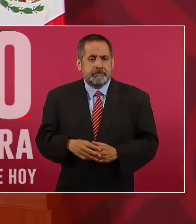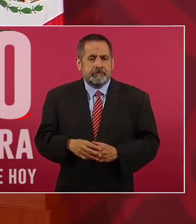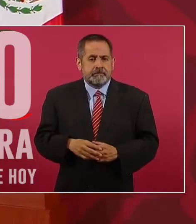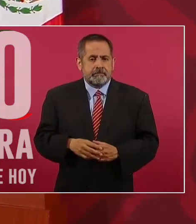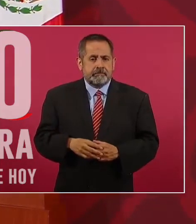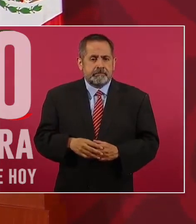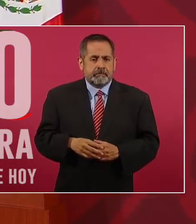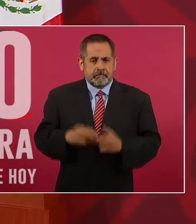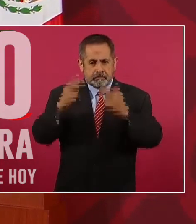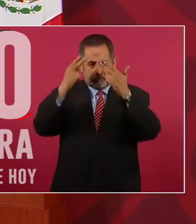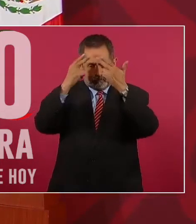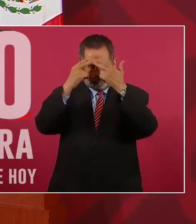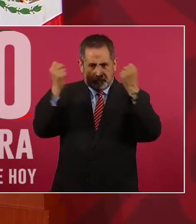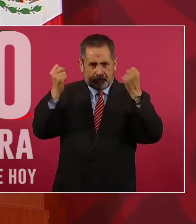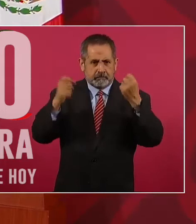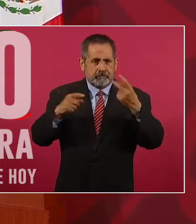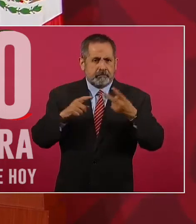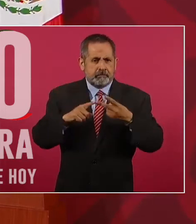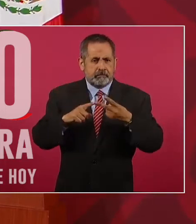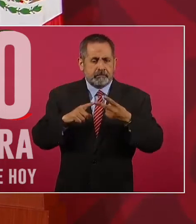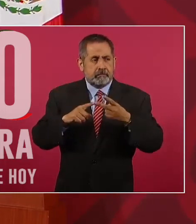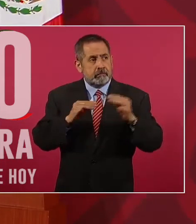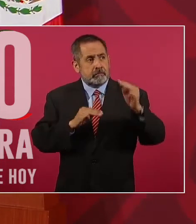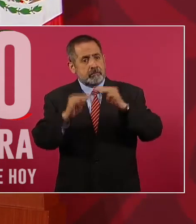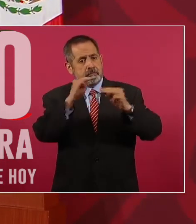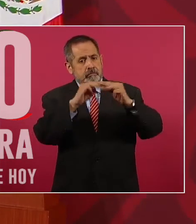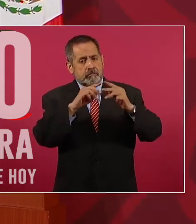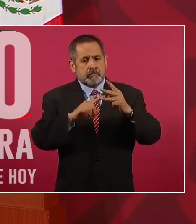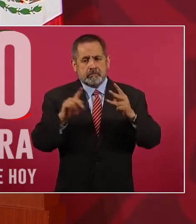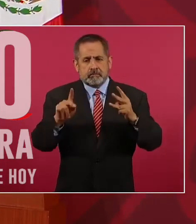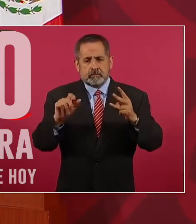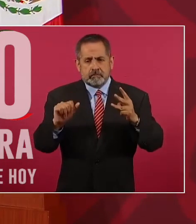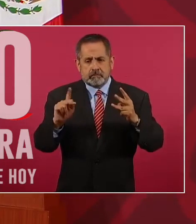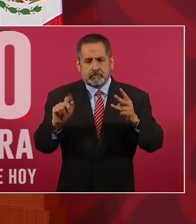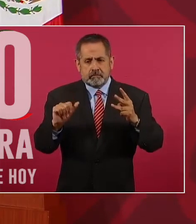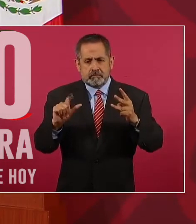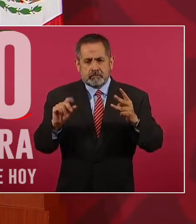La Huasteca, la montaña y el Papaloapa.